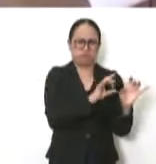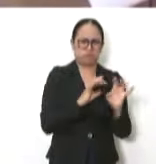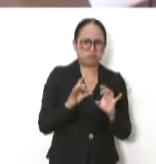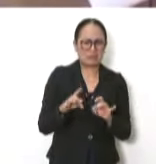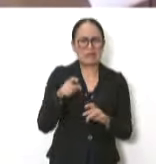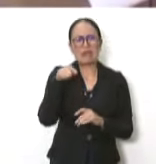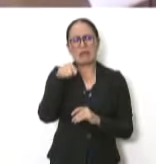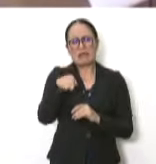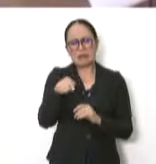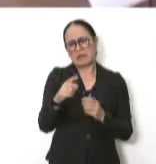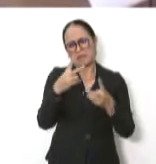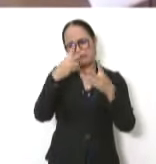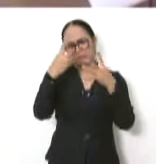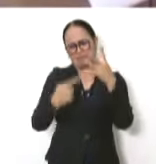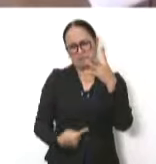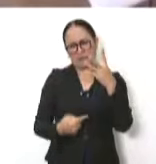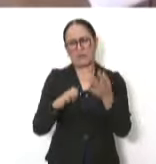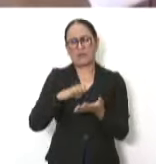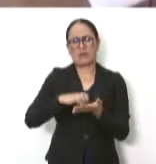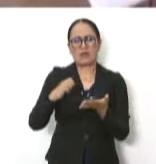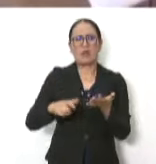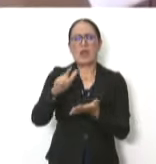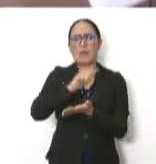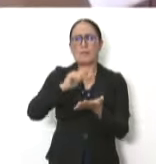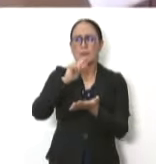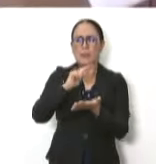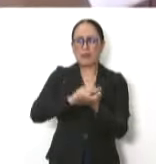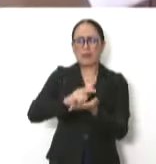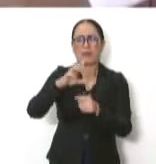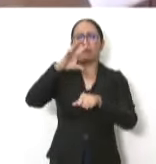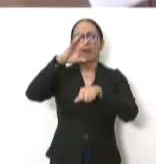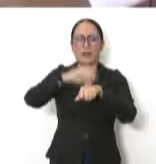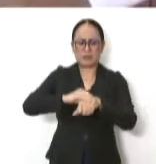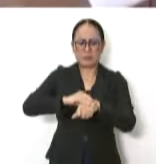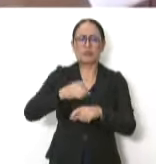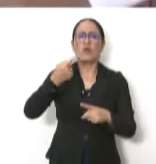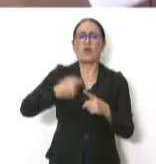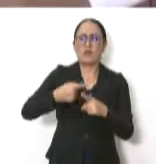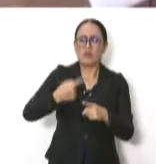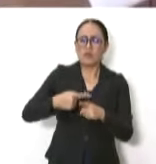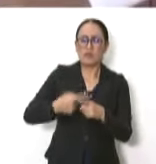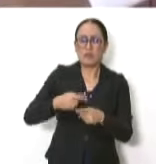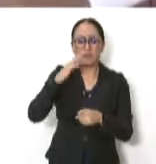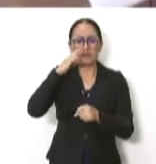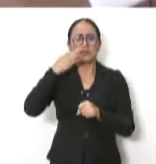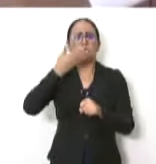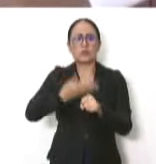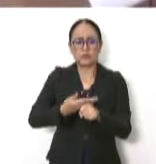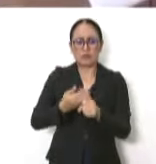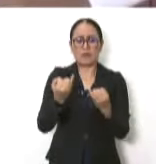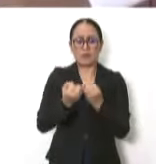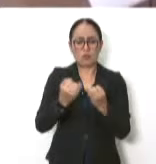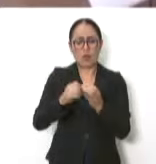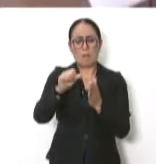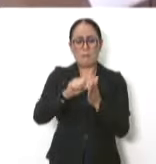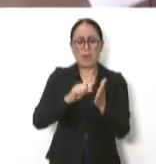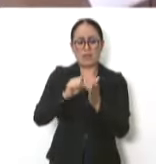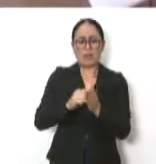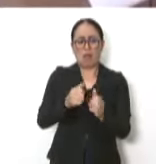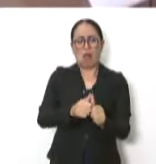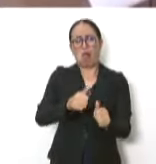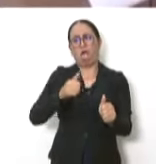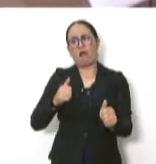como las concernientes a la licitación y adjudicación de la obra, los meses de retraso en su